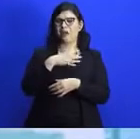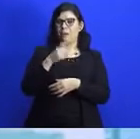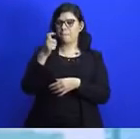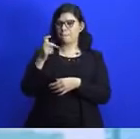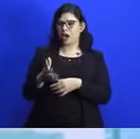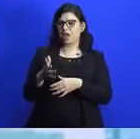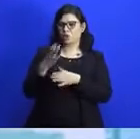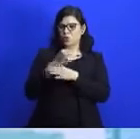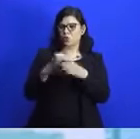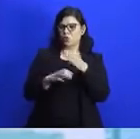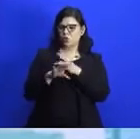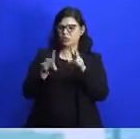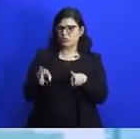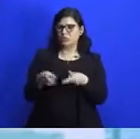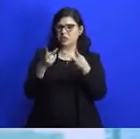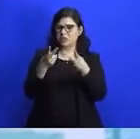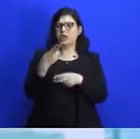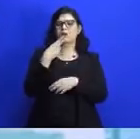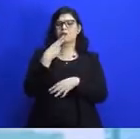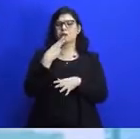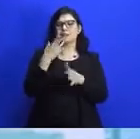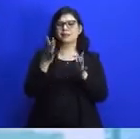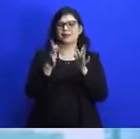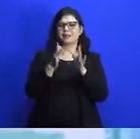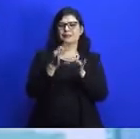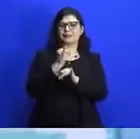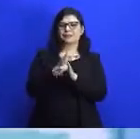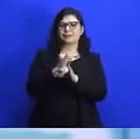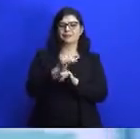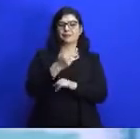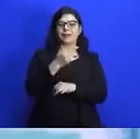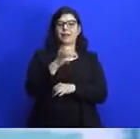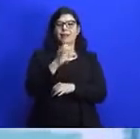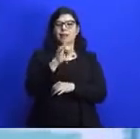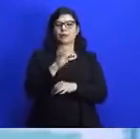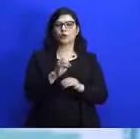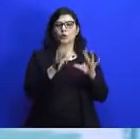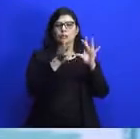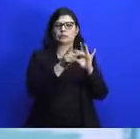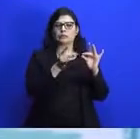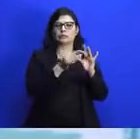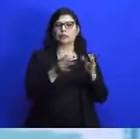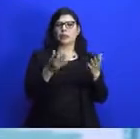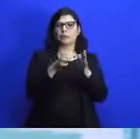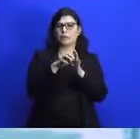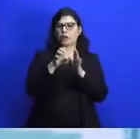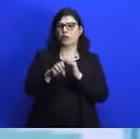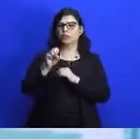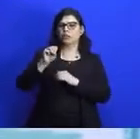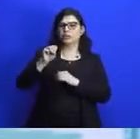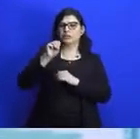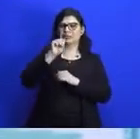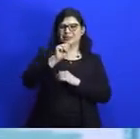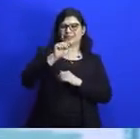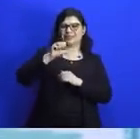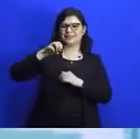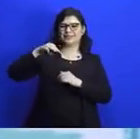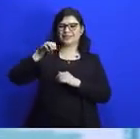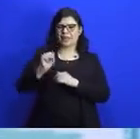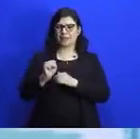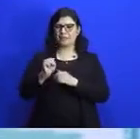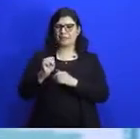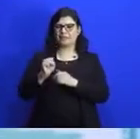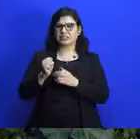a través de la economía digital. Héctor, por favor, cuéntanos cómo Sam's cuenta acceso, proporciona acceso a nuestros